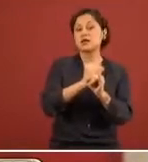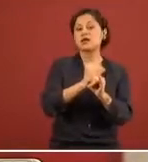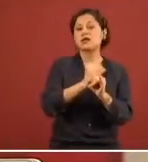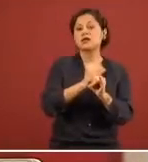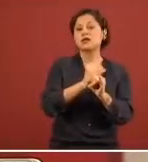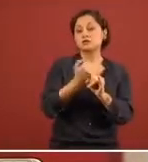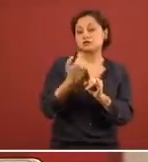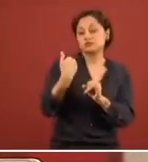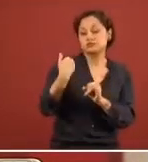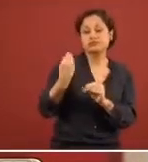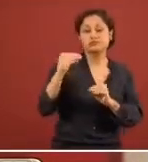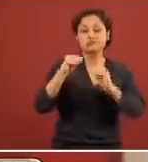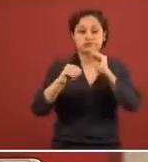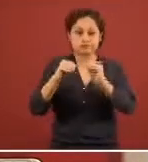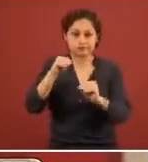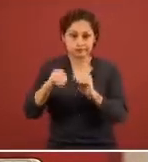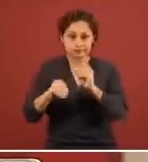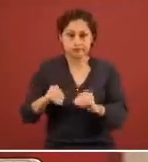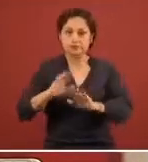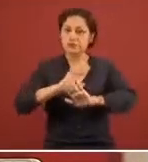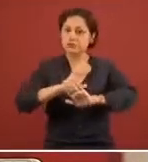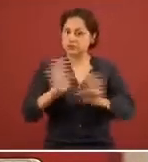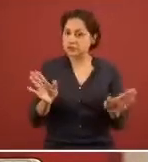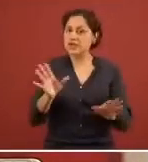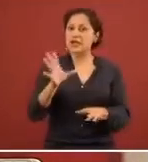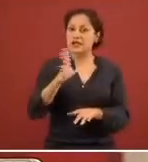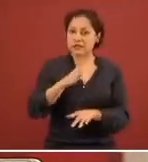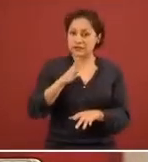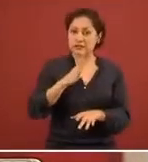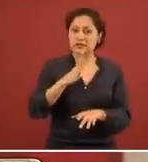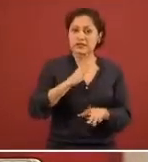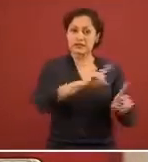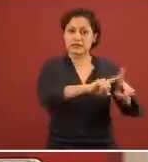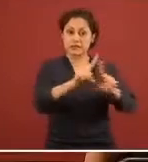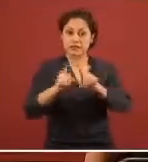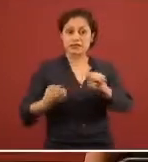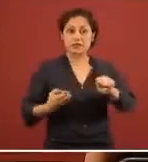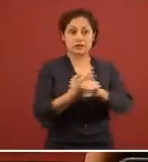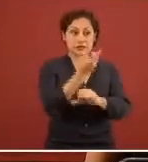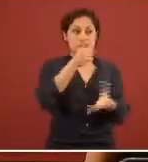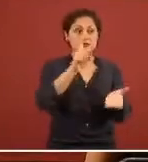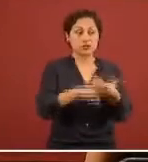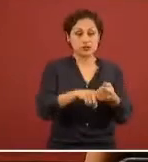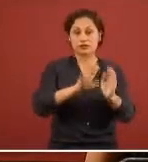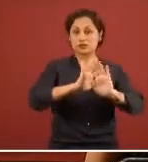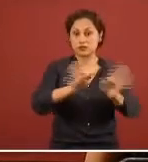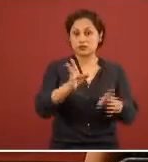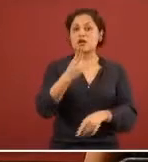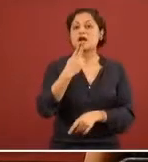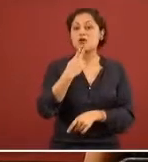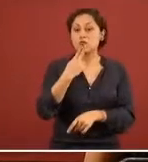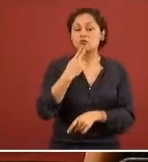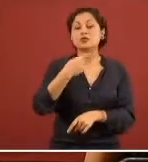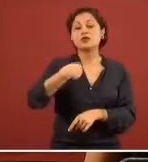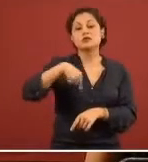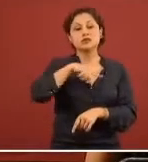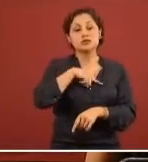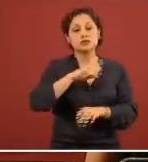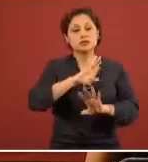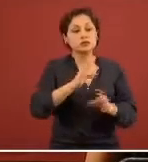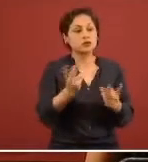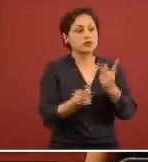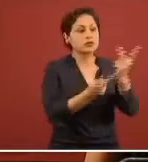10 días y que está ya en uso por la mayoría de las entidades federativas, y simplemente hicimos ajustes